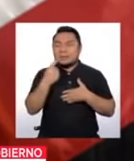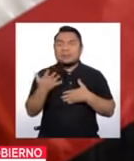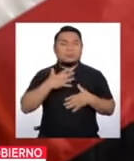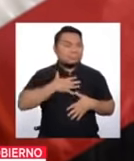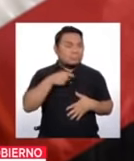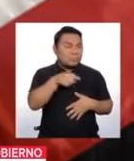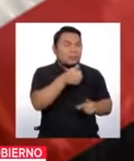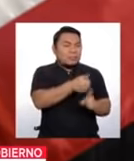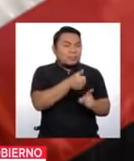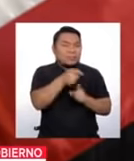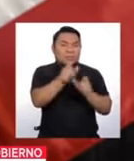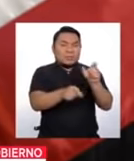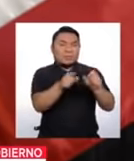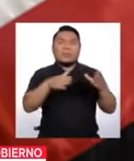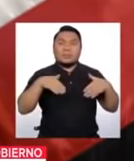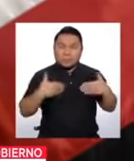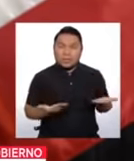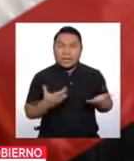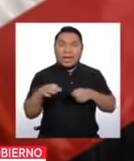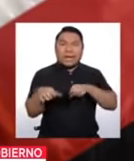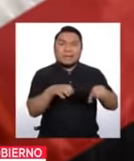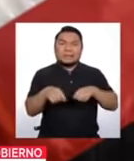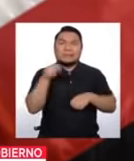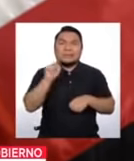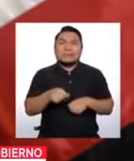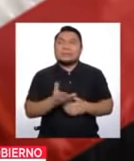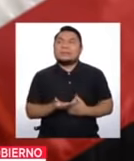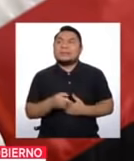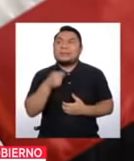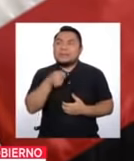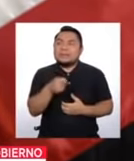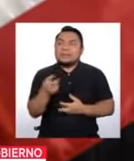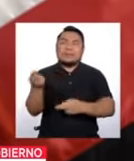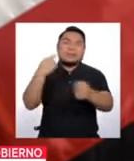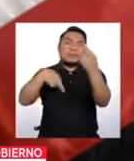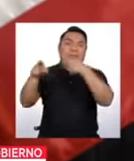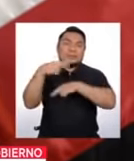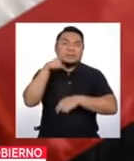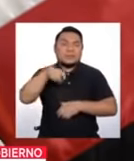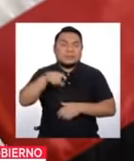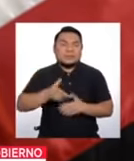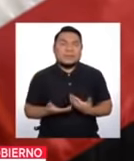sino de los propios ciudadanos para poder hacer este retorno de los que